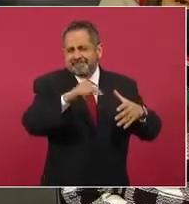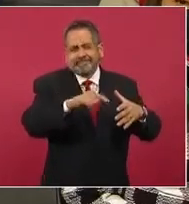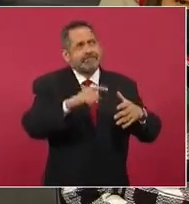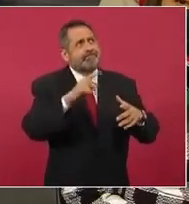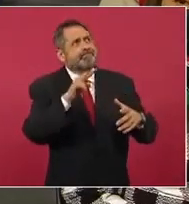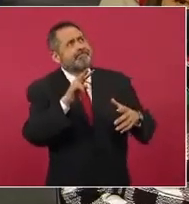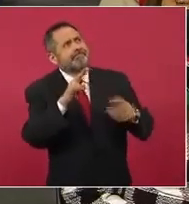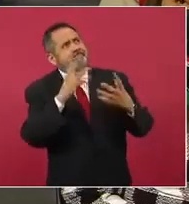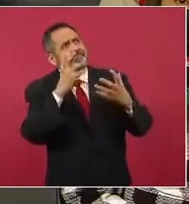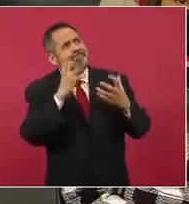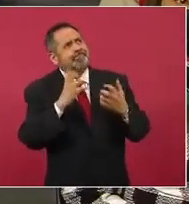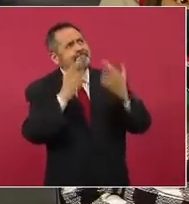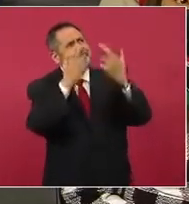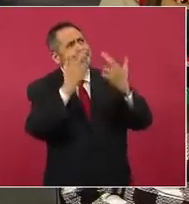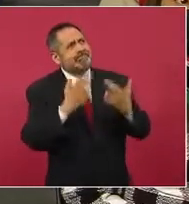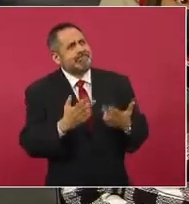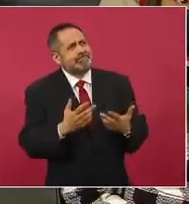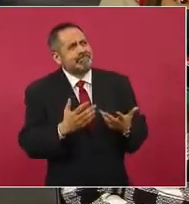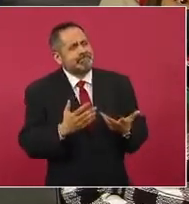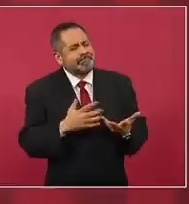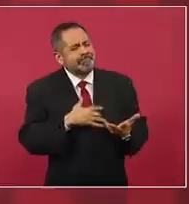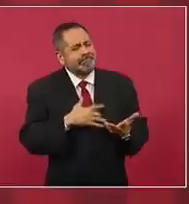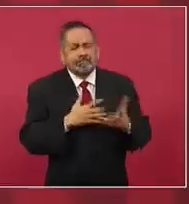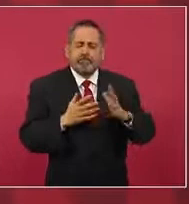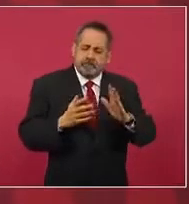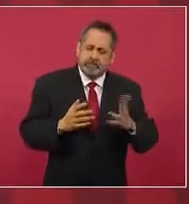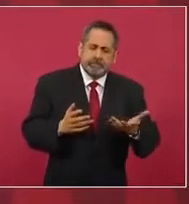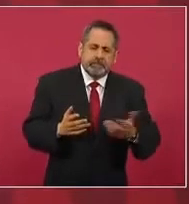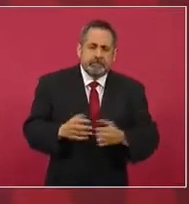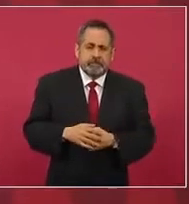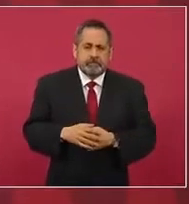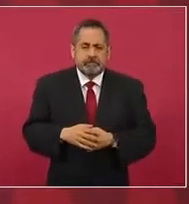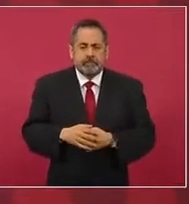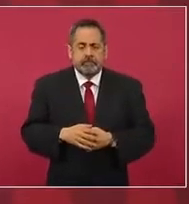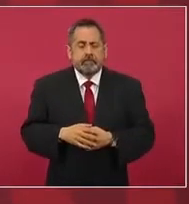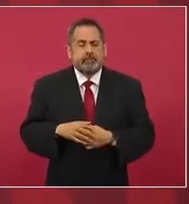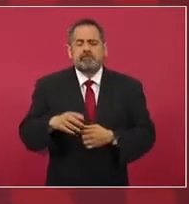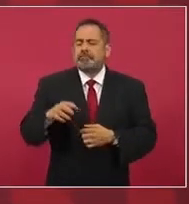iglesia deteriorada, entonces mire, que se les considere.